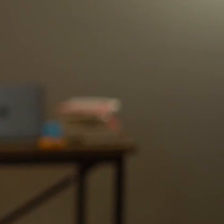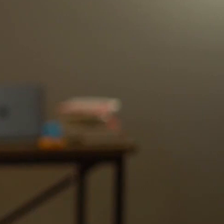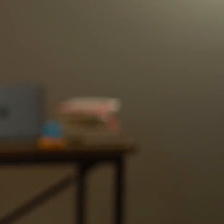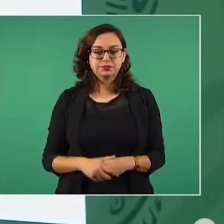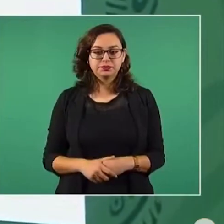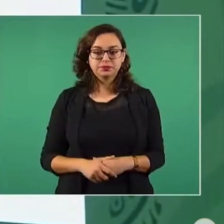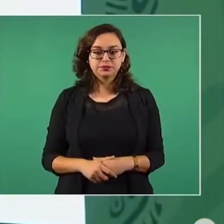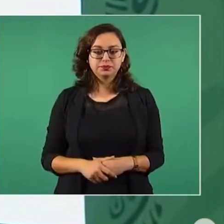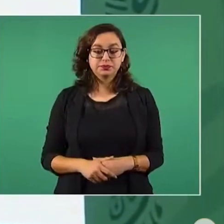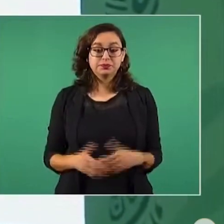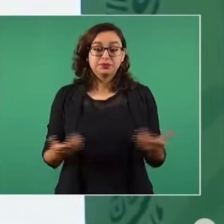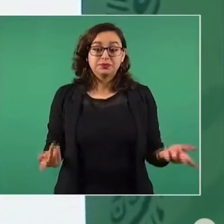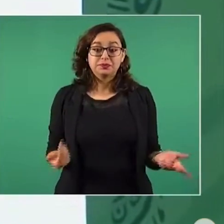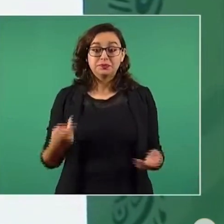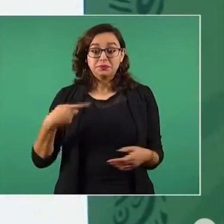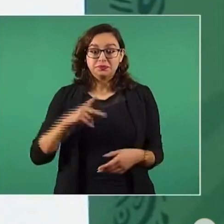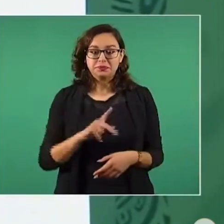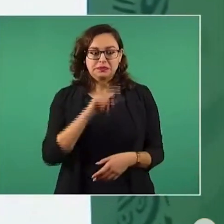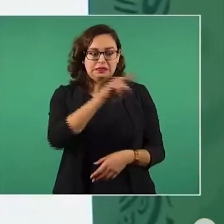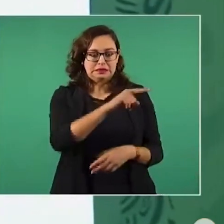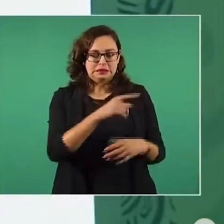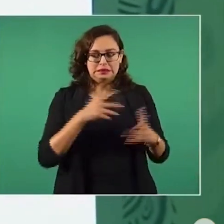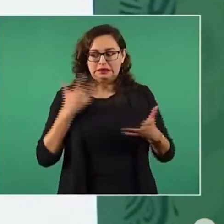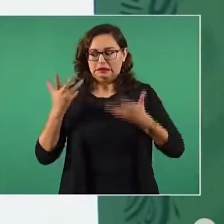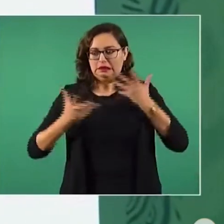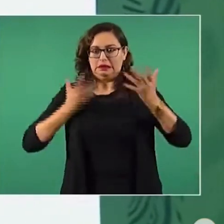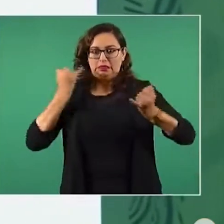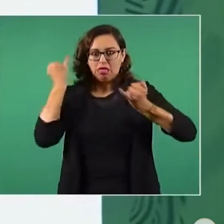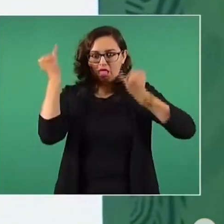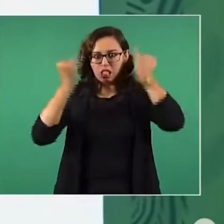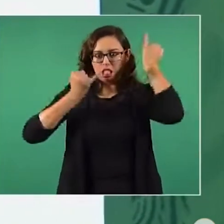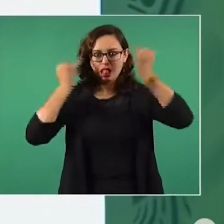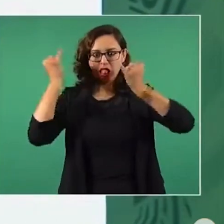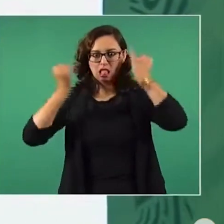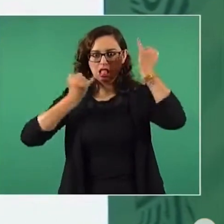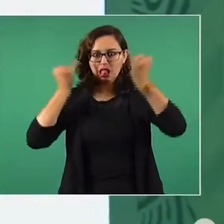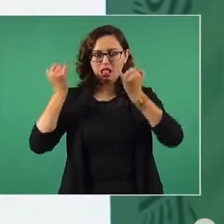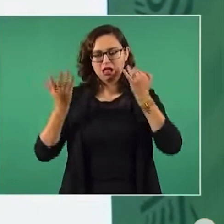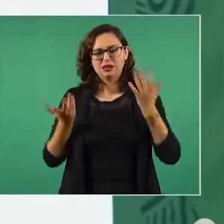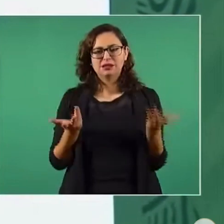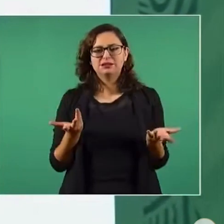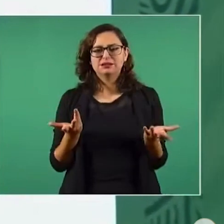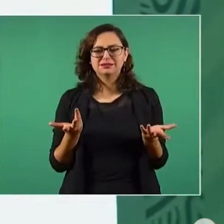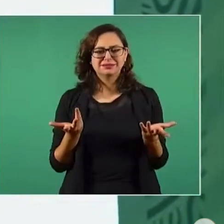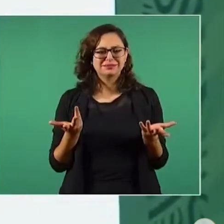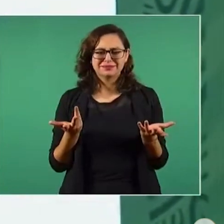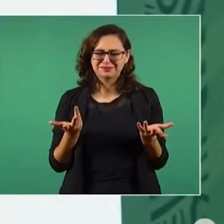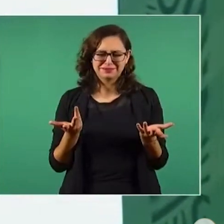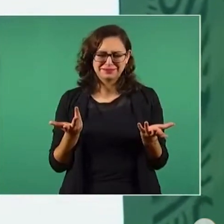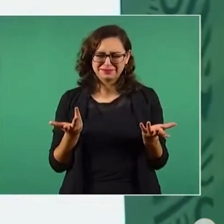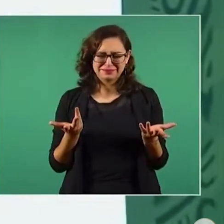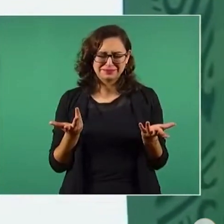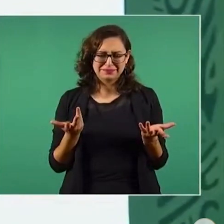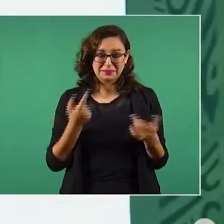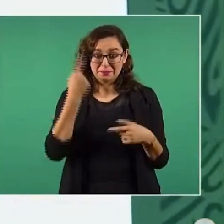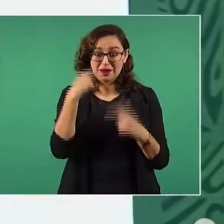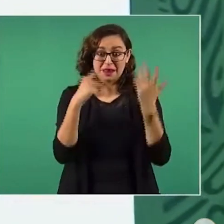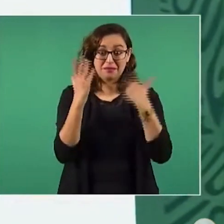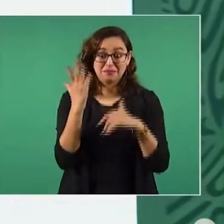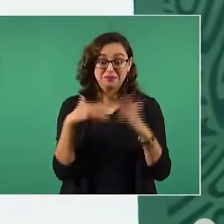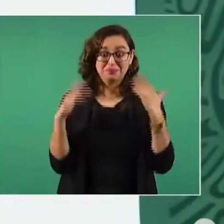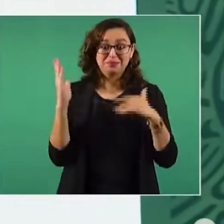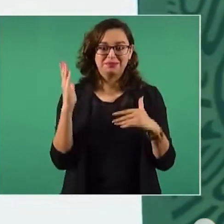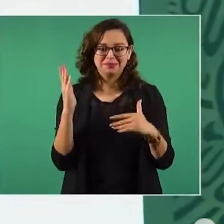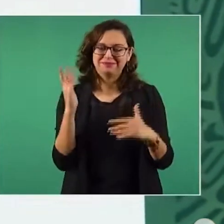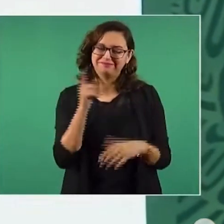candidato en 3 años. A lo que López Obrador contestó que si es inocente no debe irse, sino que debe quedarse y enfrentar la